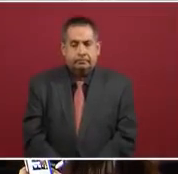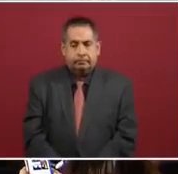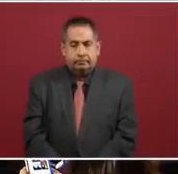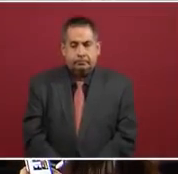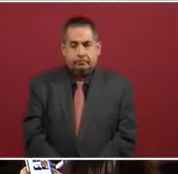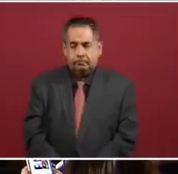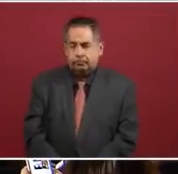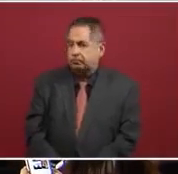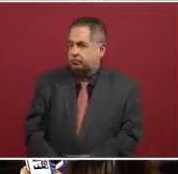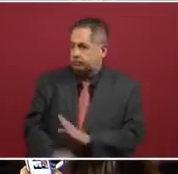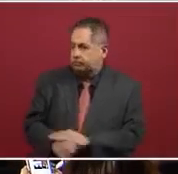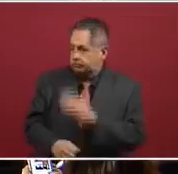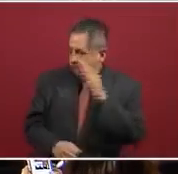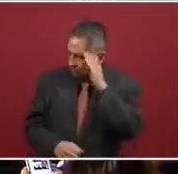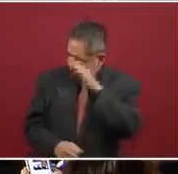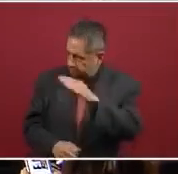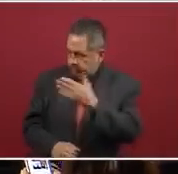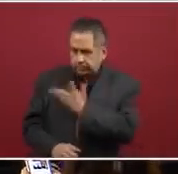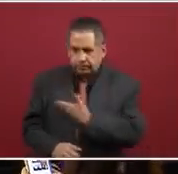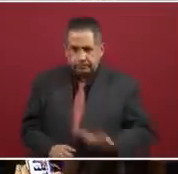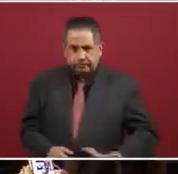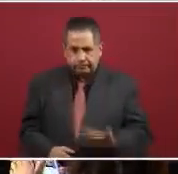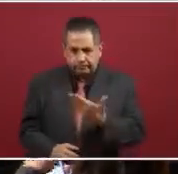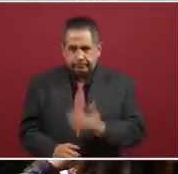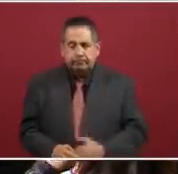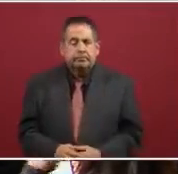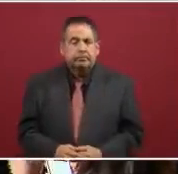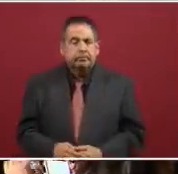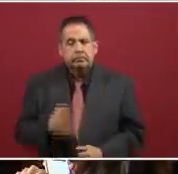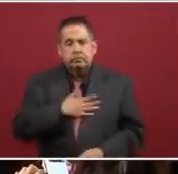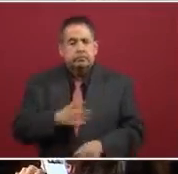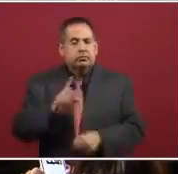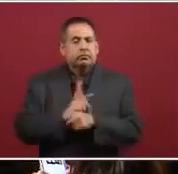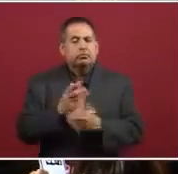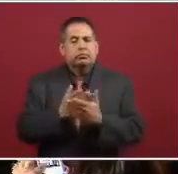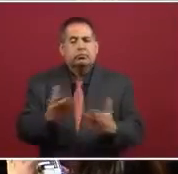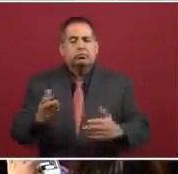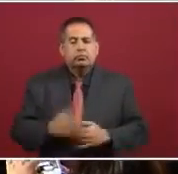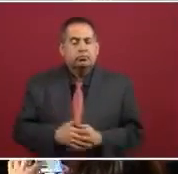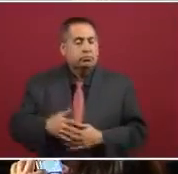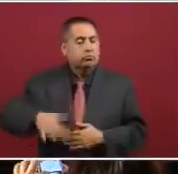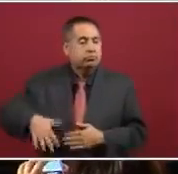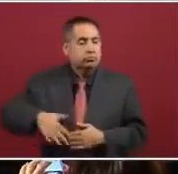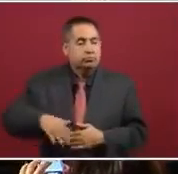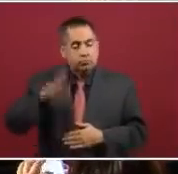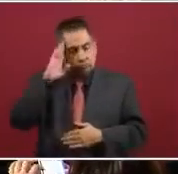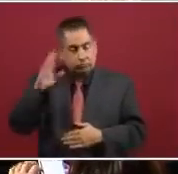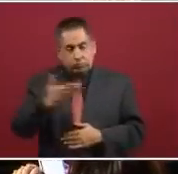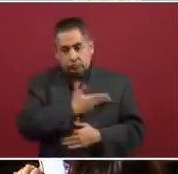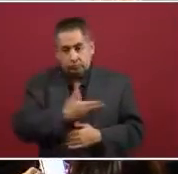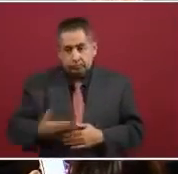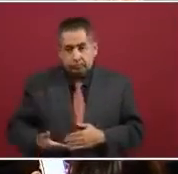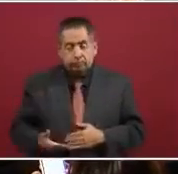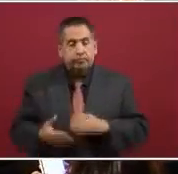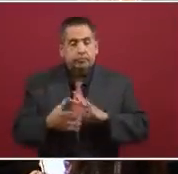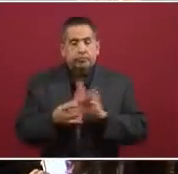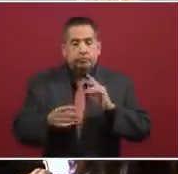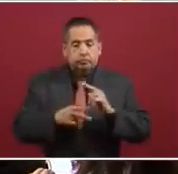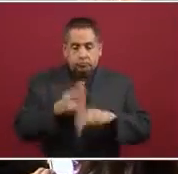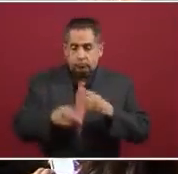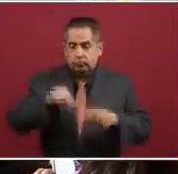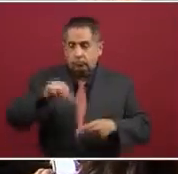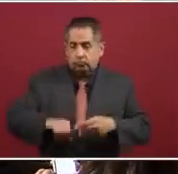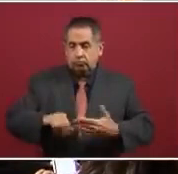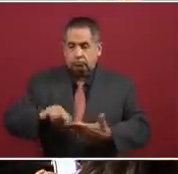Su permiso, señor presidente. Buenos días a todos. Como ya fue anunciado por el señor presidente, hoy va a firmar